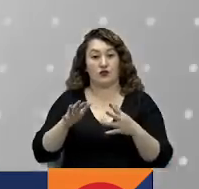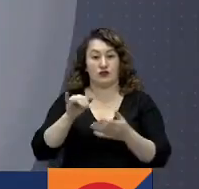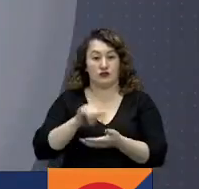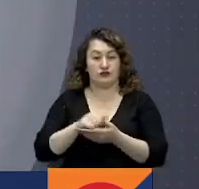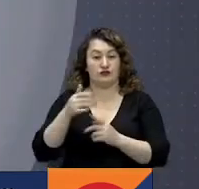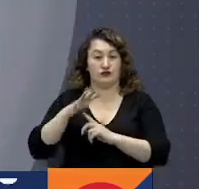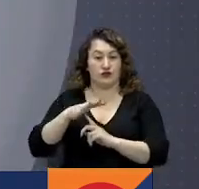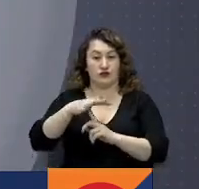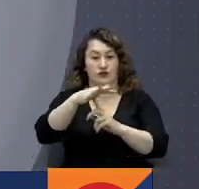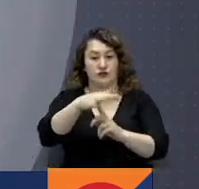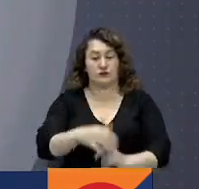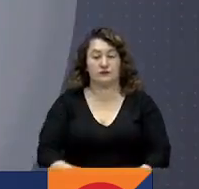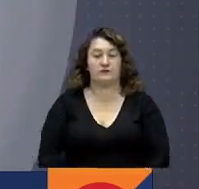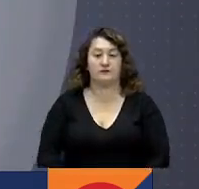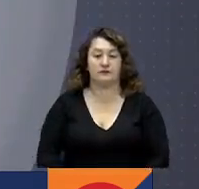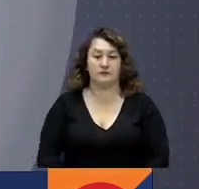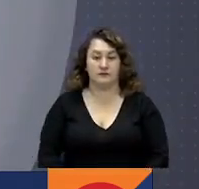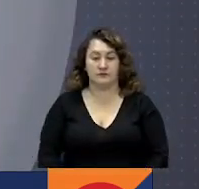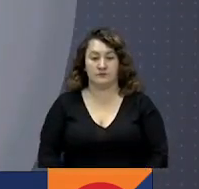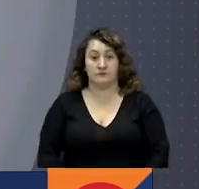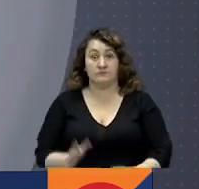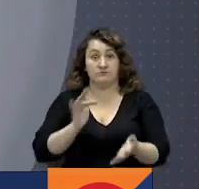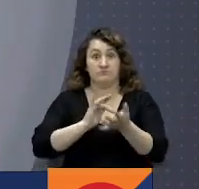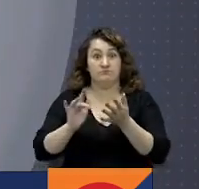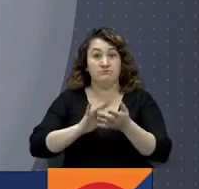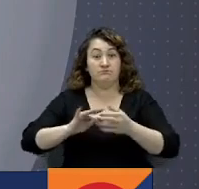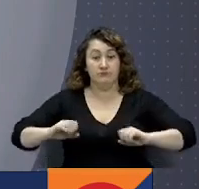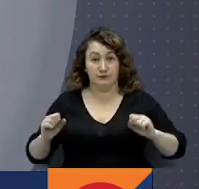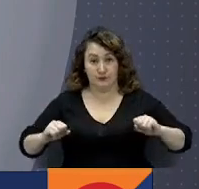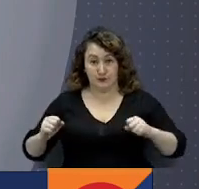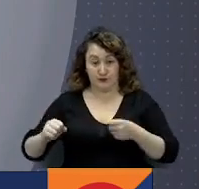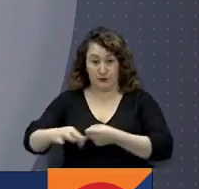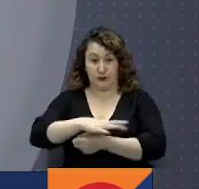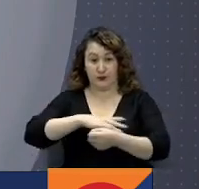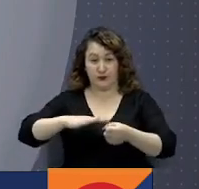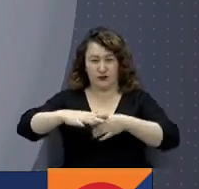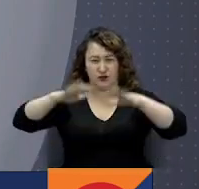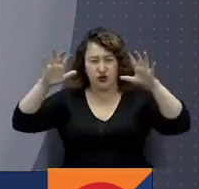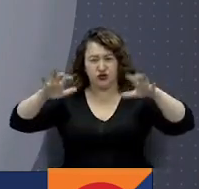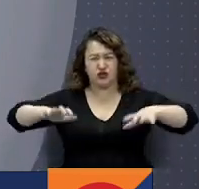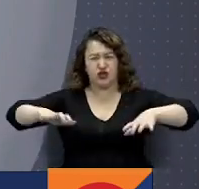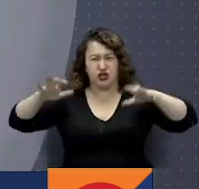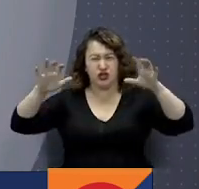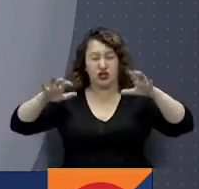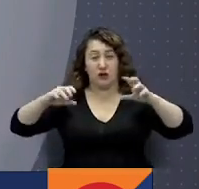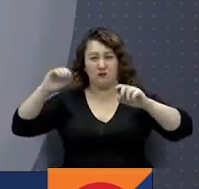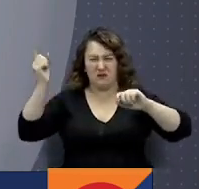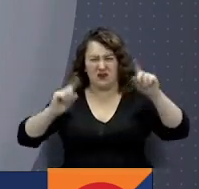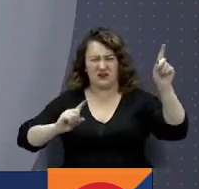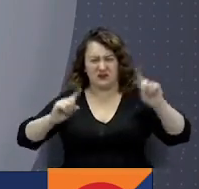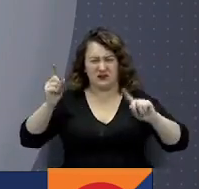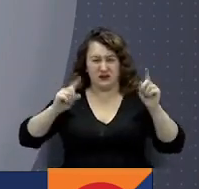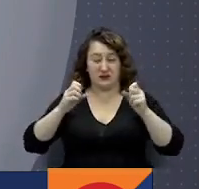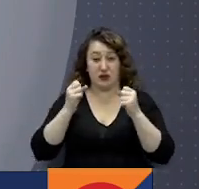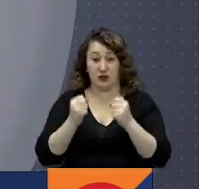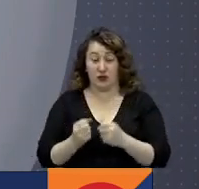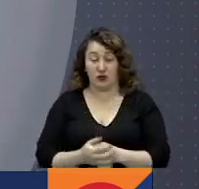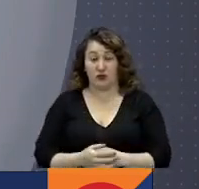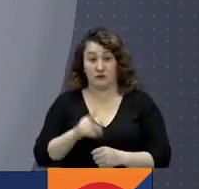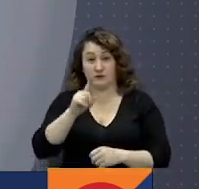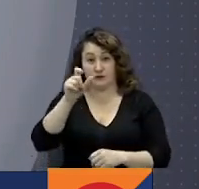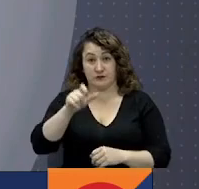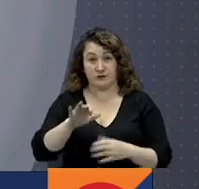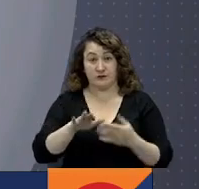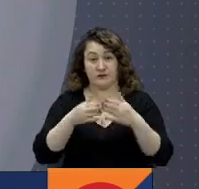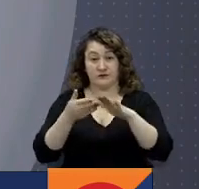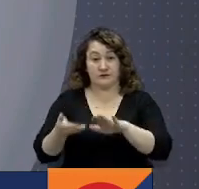aeronaves. Emergencias en Bogotá y Cundinamarca por fuertes aguaceros y tormentas eléctricas. Una persona perdió